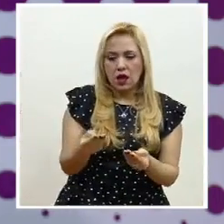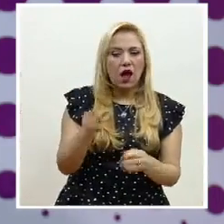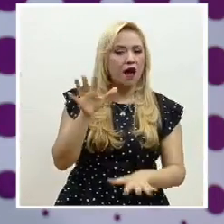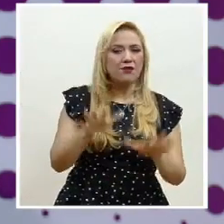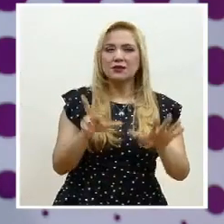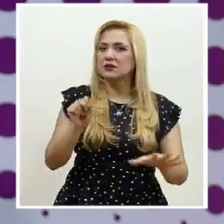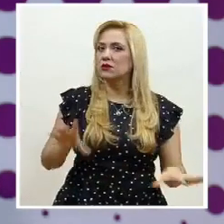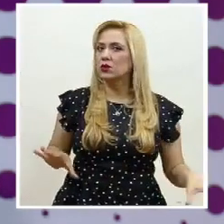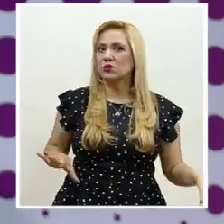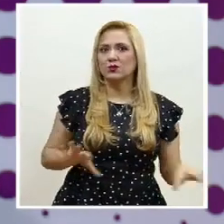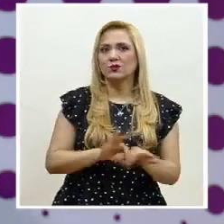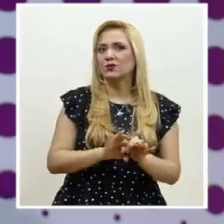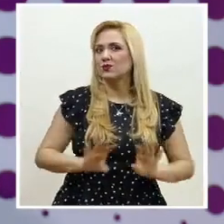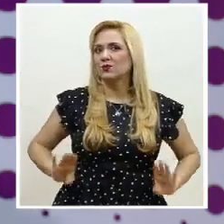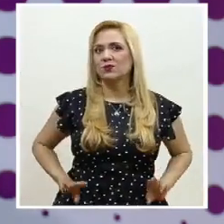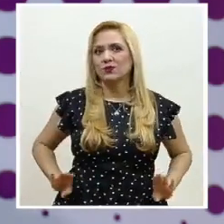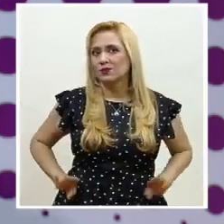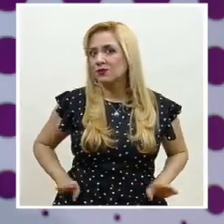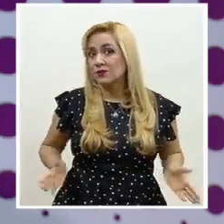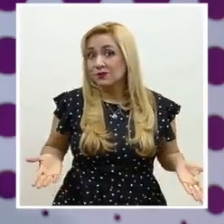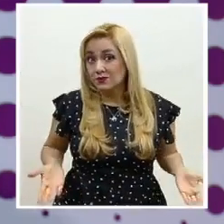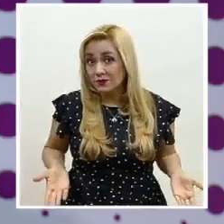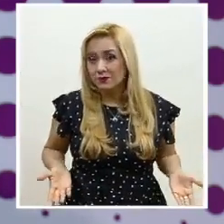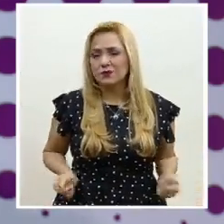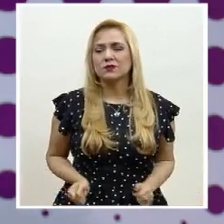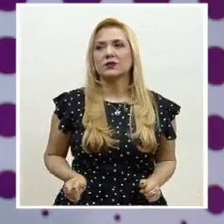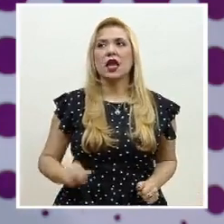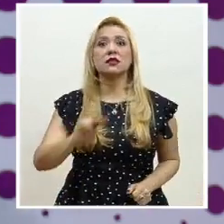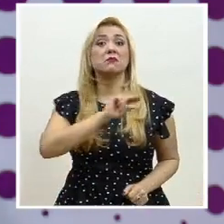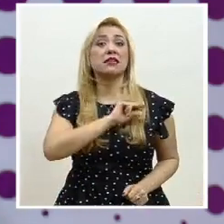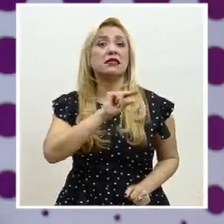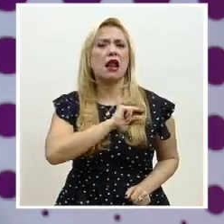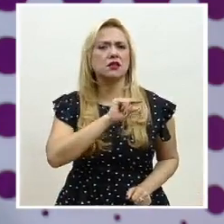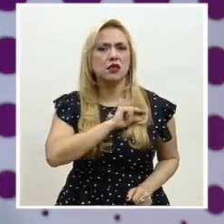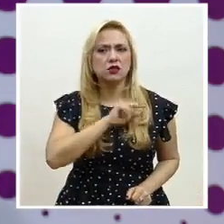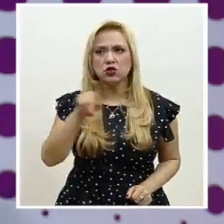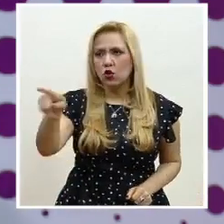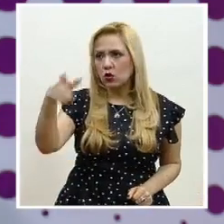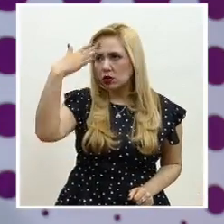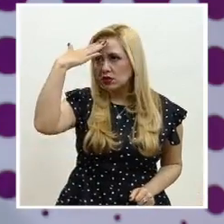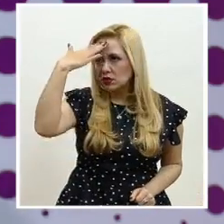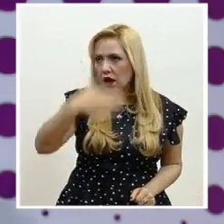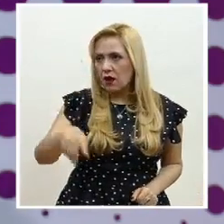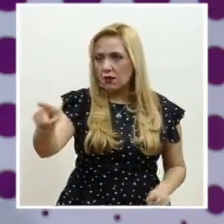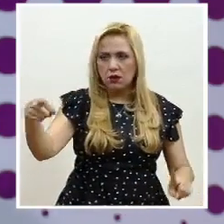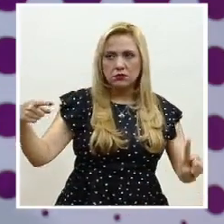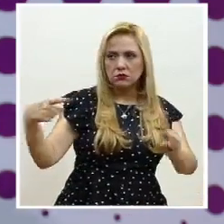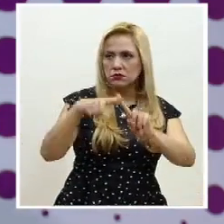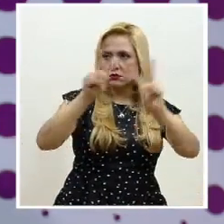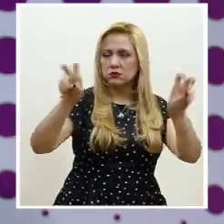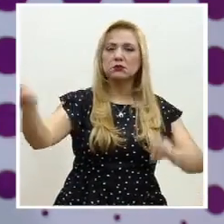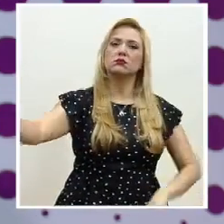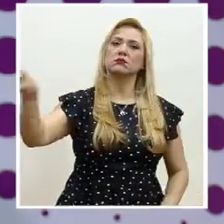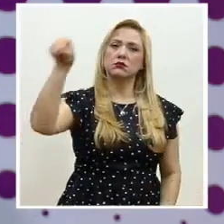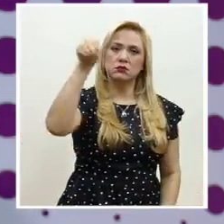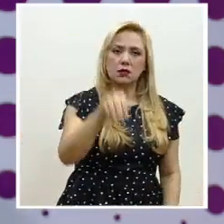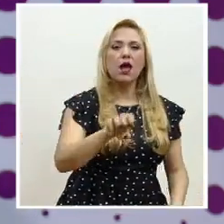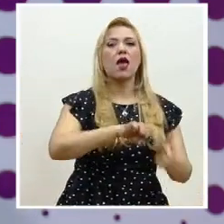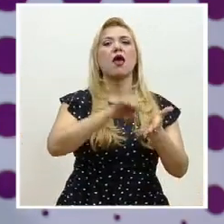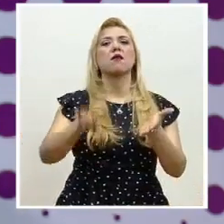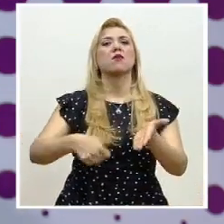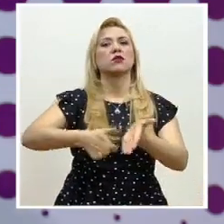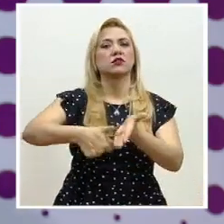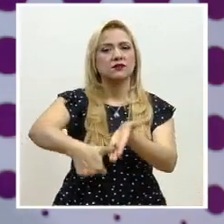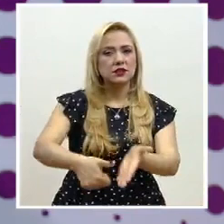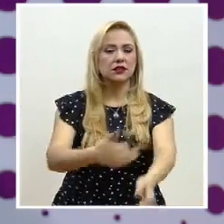puede ser el que queda. Las formaciones en especialización, que ya también mencionó Fernando, claro que enriquece esta